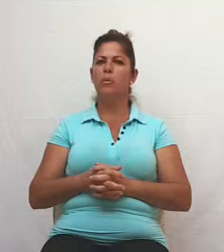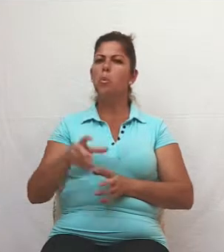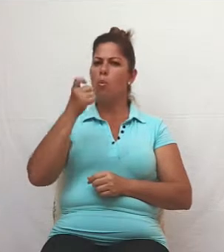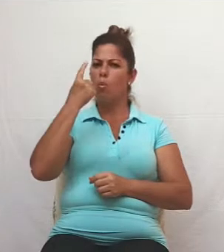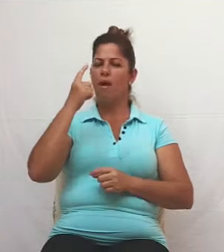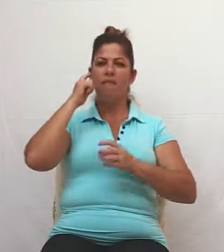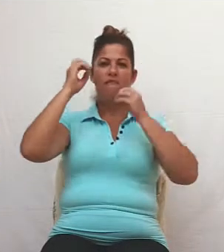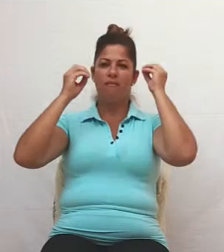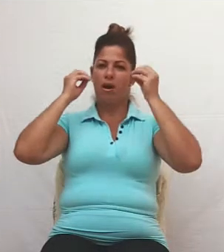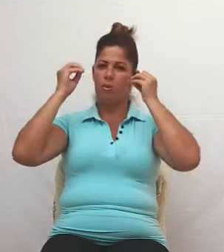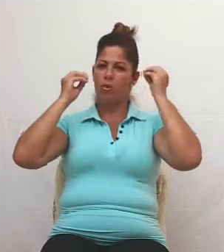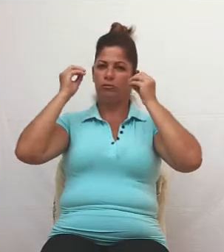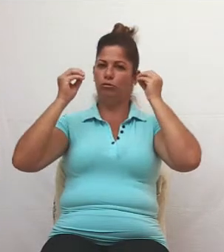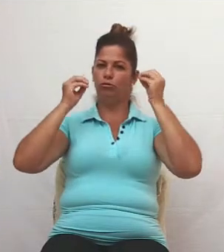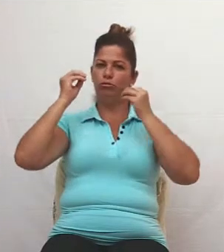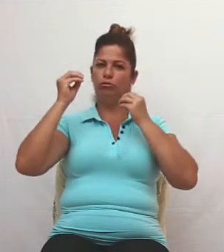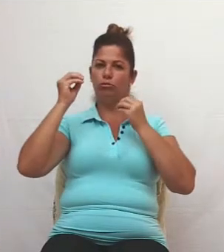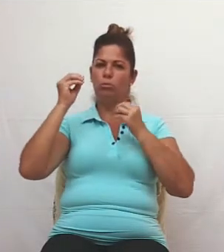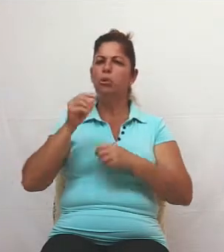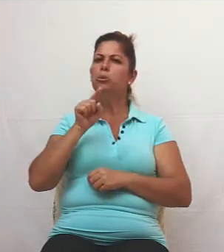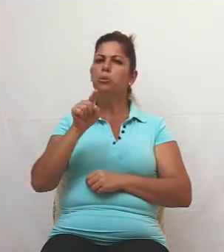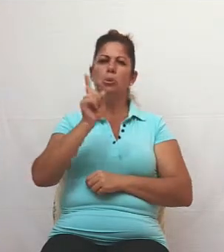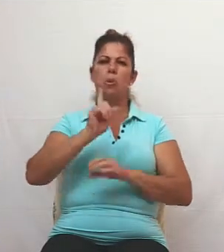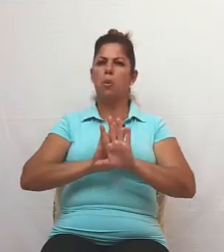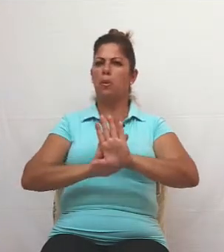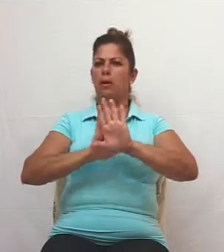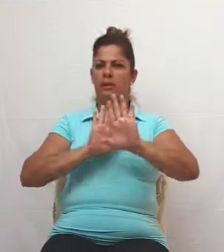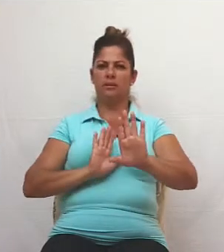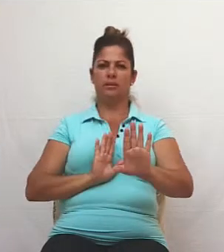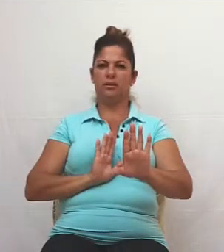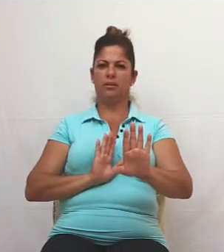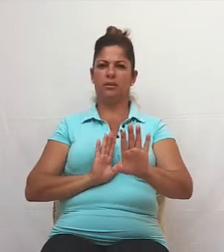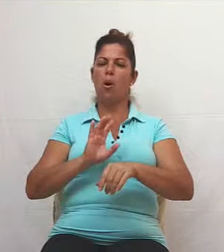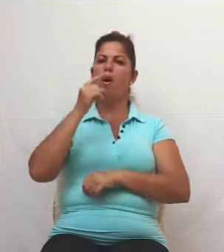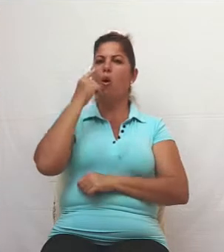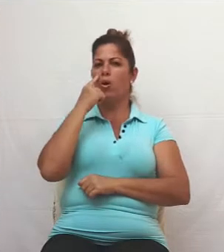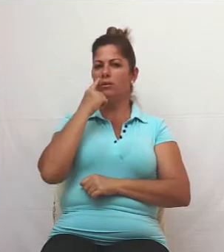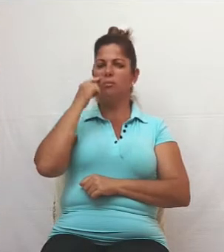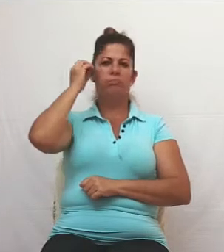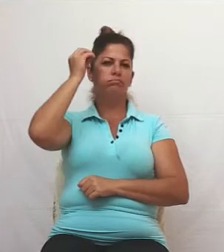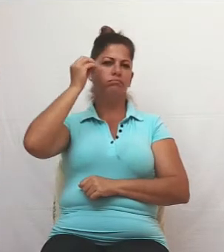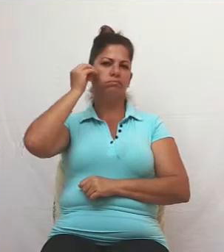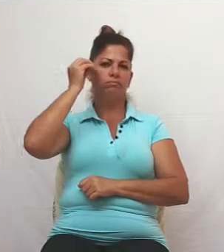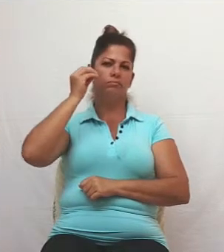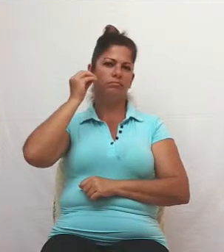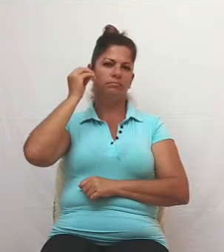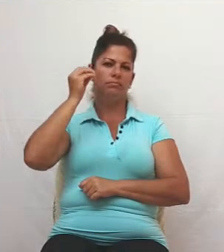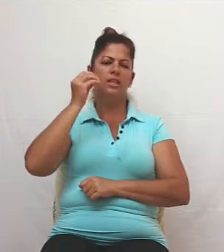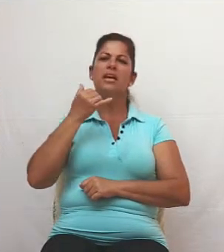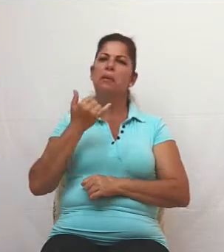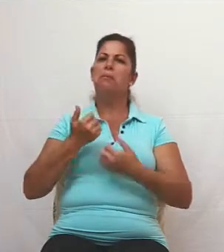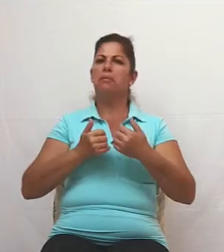si surge alguna valoración o pensamiento no me resisto lo observo con